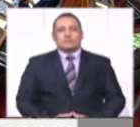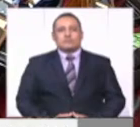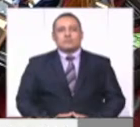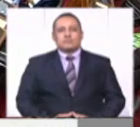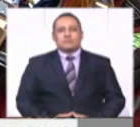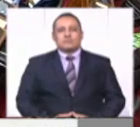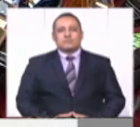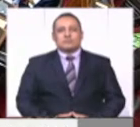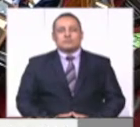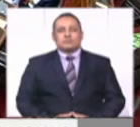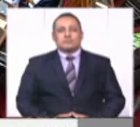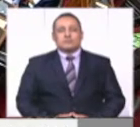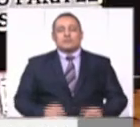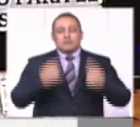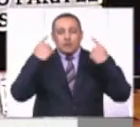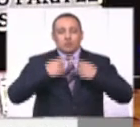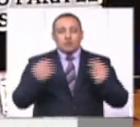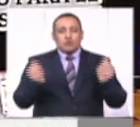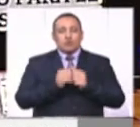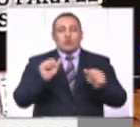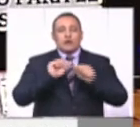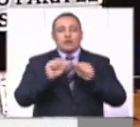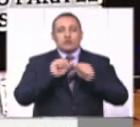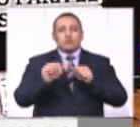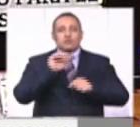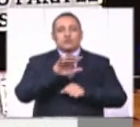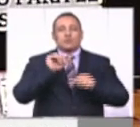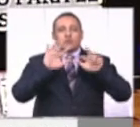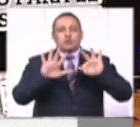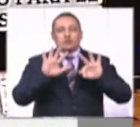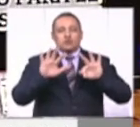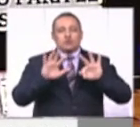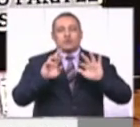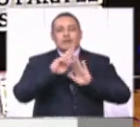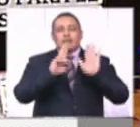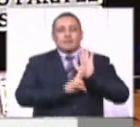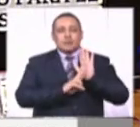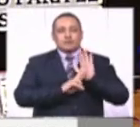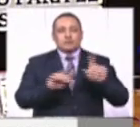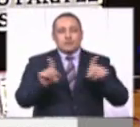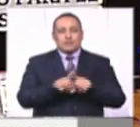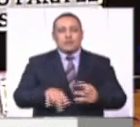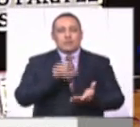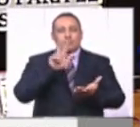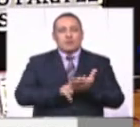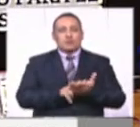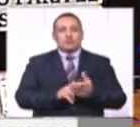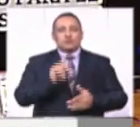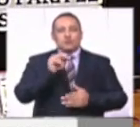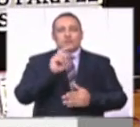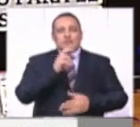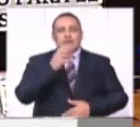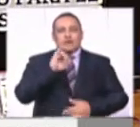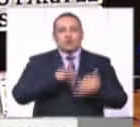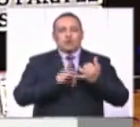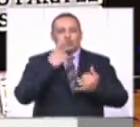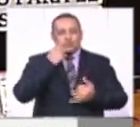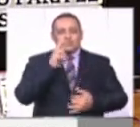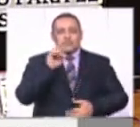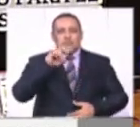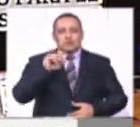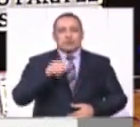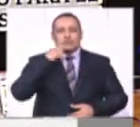Gutiérrez de conformidad con el artículo 58 del reglamento la aprobación de una reconsideración